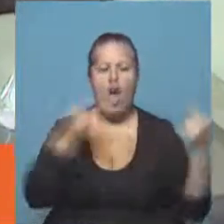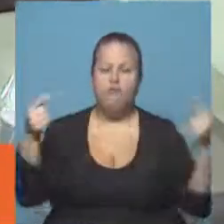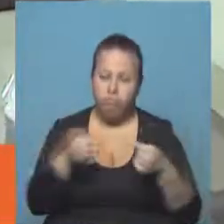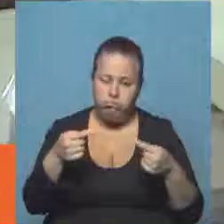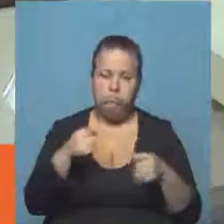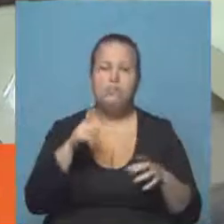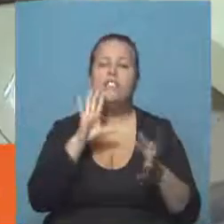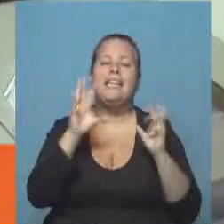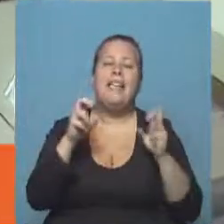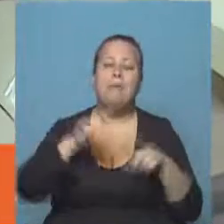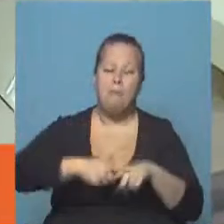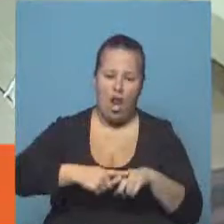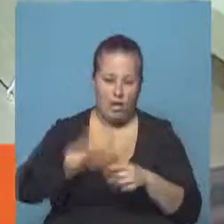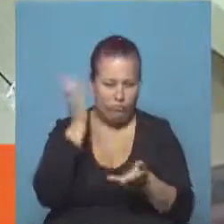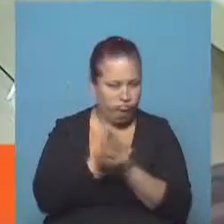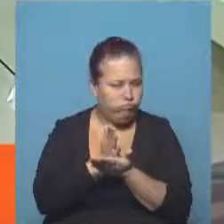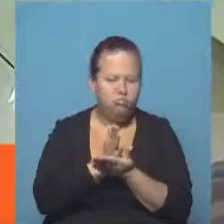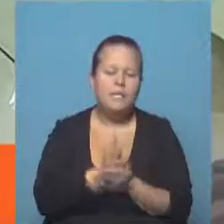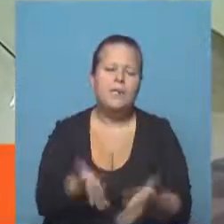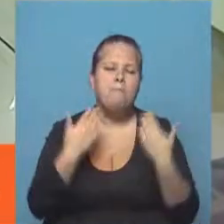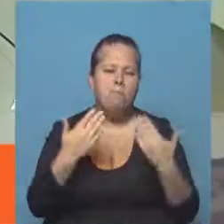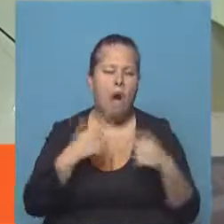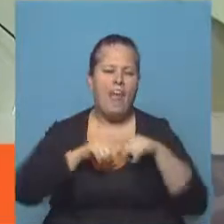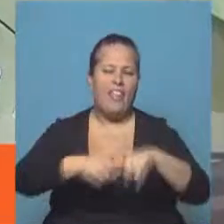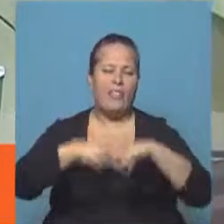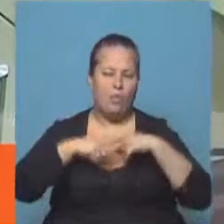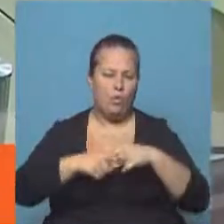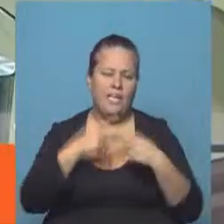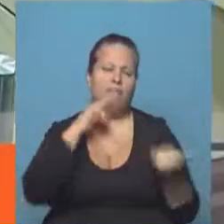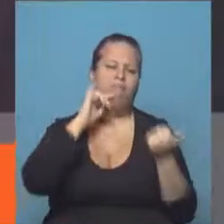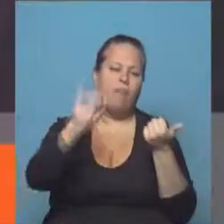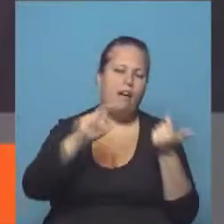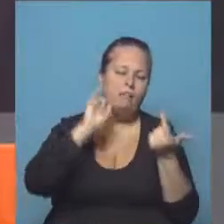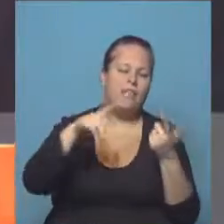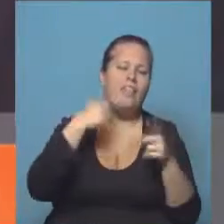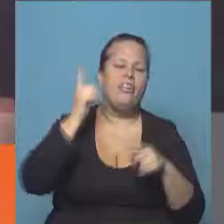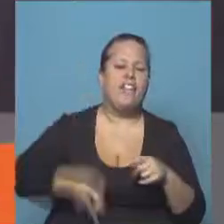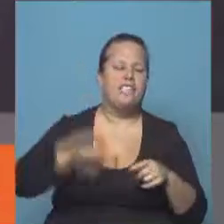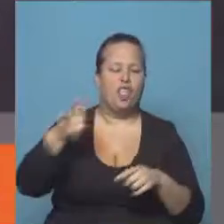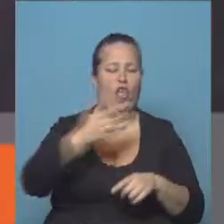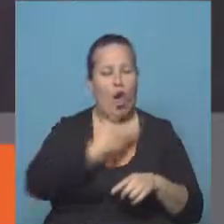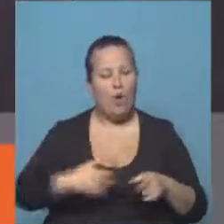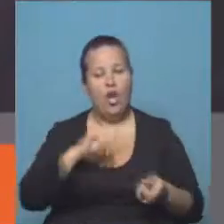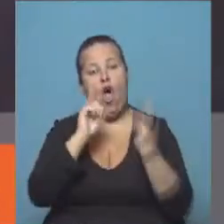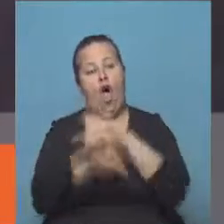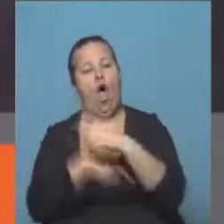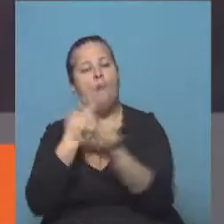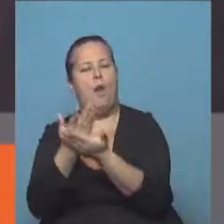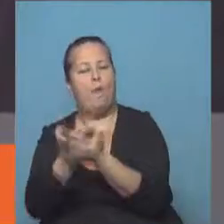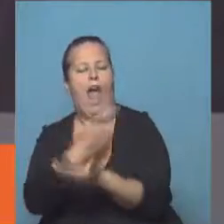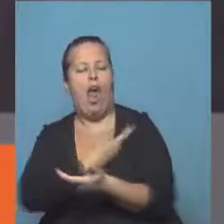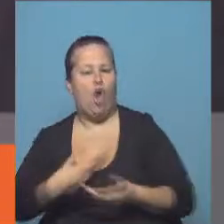en sentido político estricto es la capacidad de discutir y cuestionar decisiones del oficialismo o proponerle